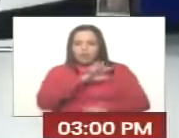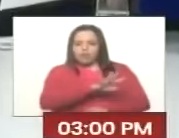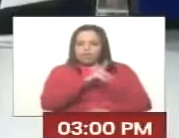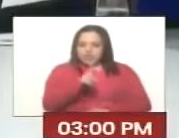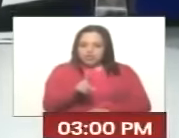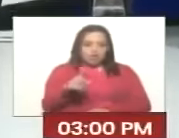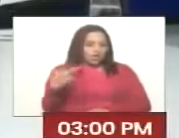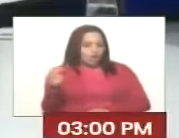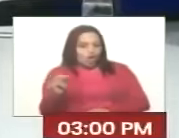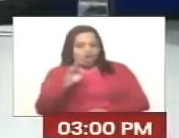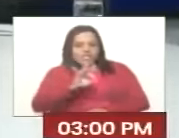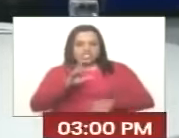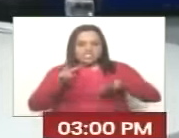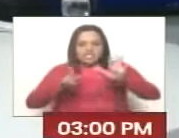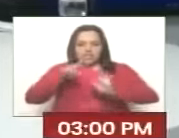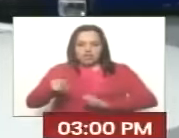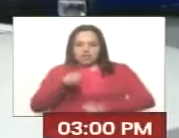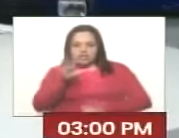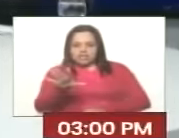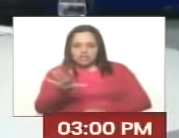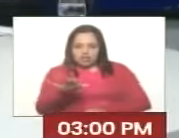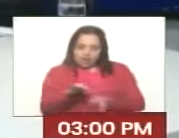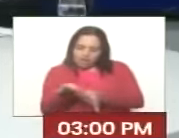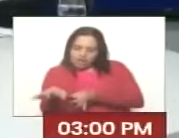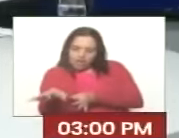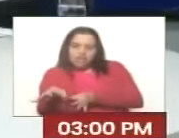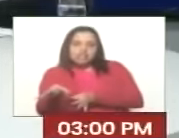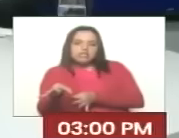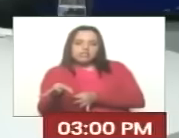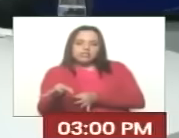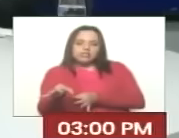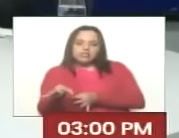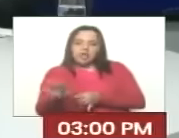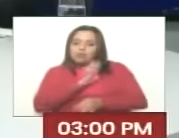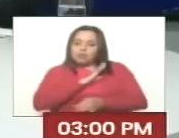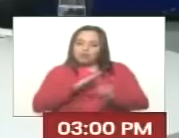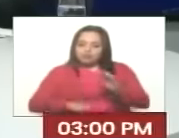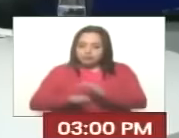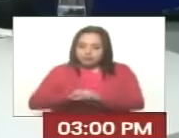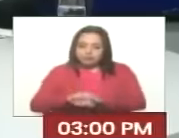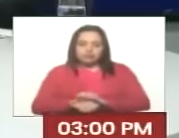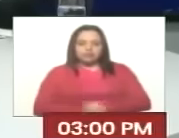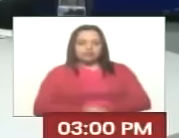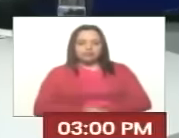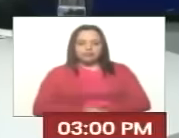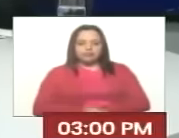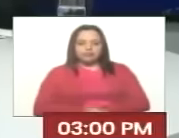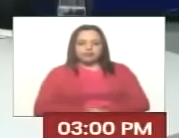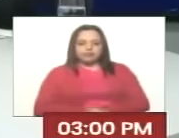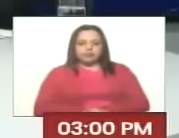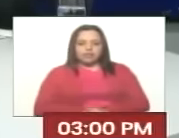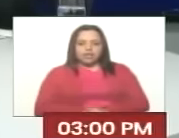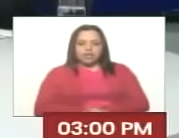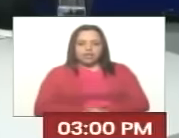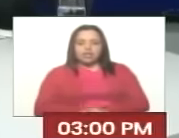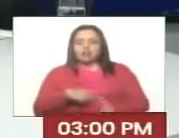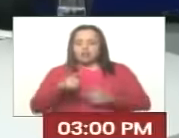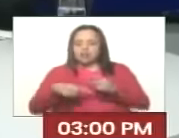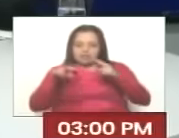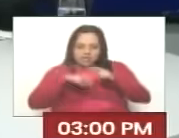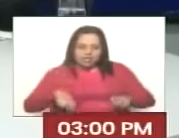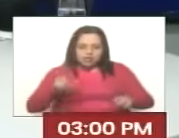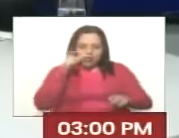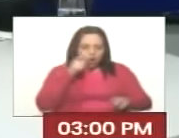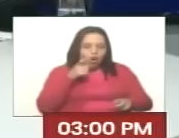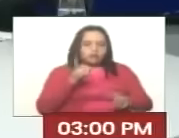no de 37.5, que es la medida de huella cruenta. Exhumación del cadáver de Carlos Molnar. La comparación antropológica